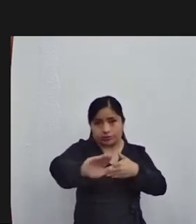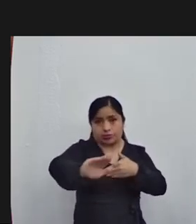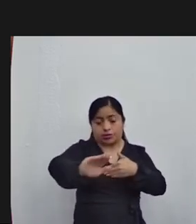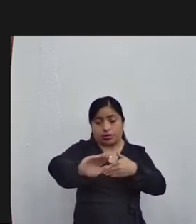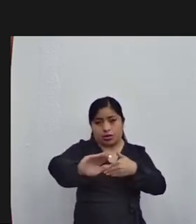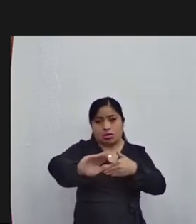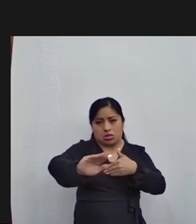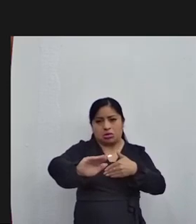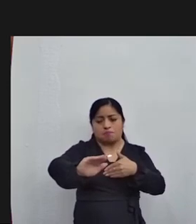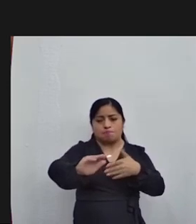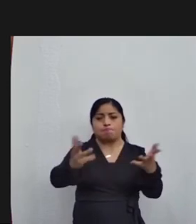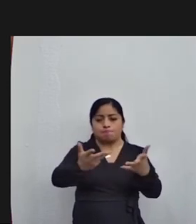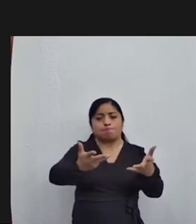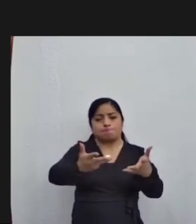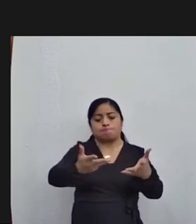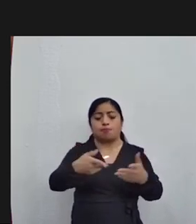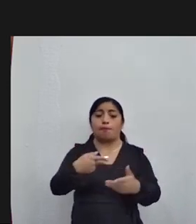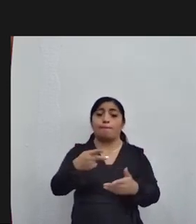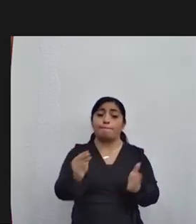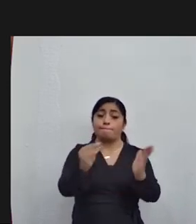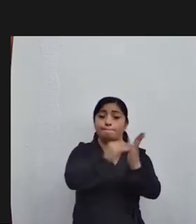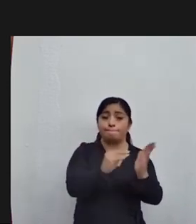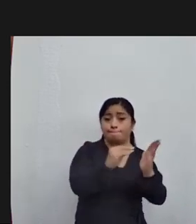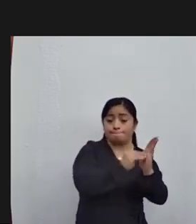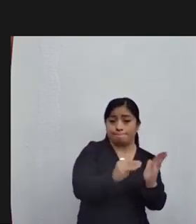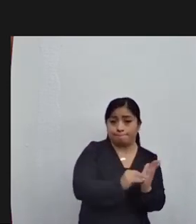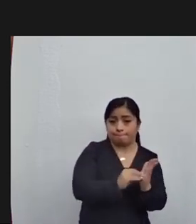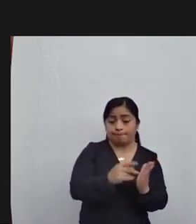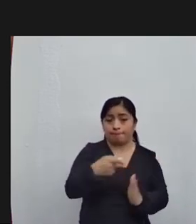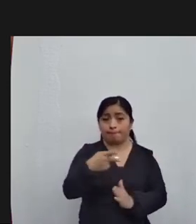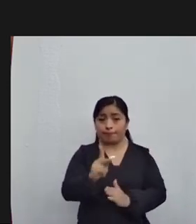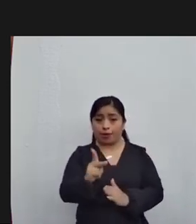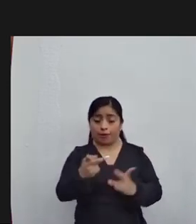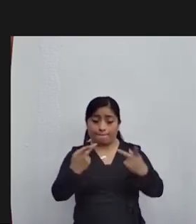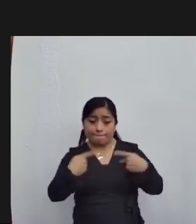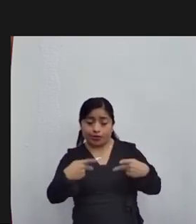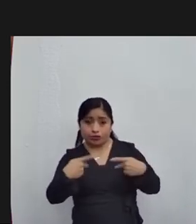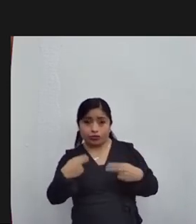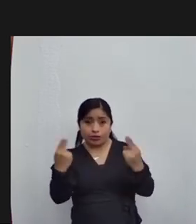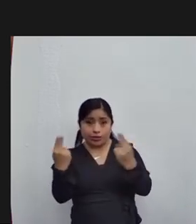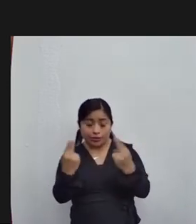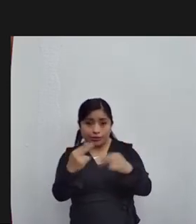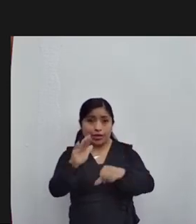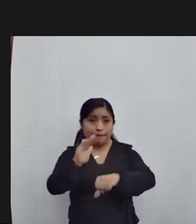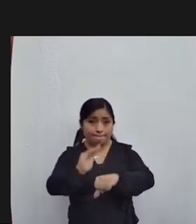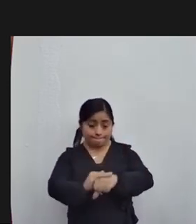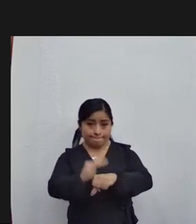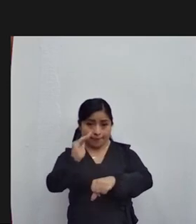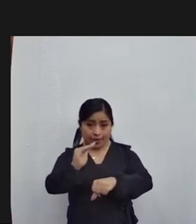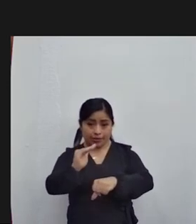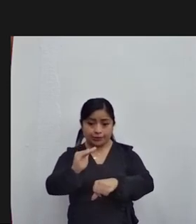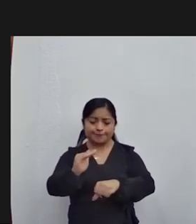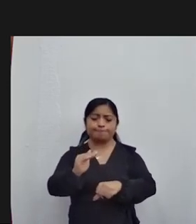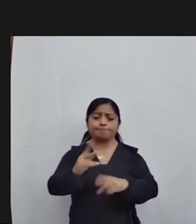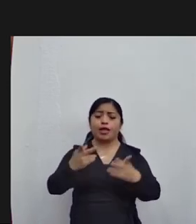muchos, pero para que la gente que necesita o requiera de ellos pueda localizarlos de manera más